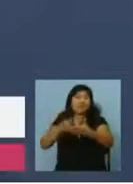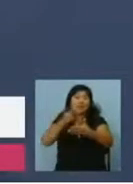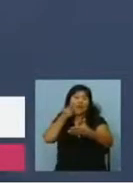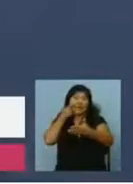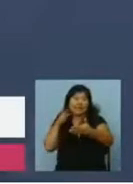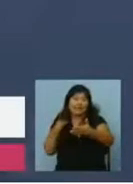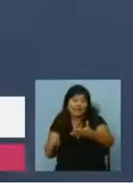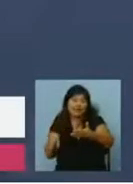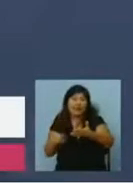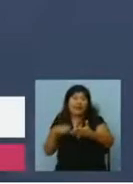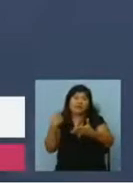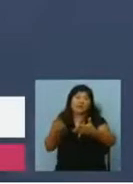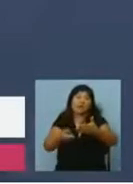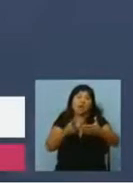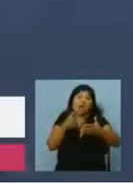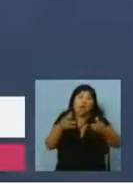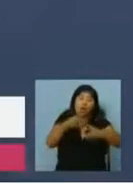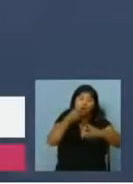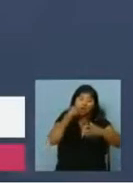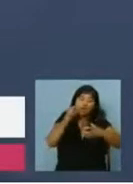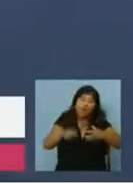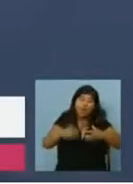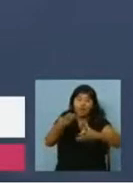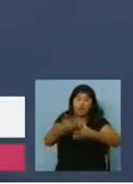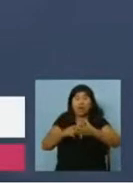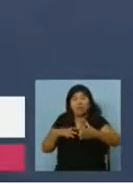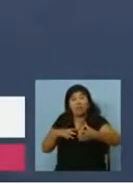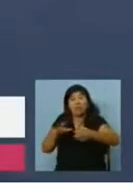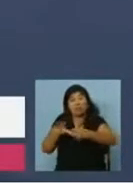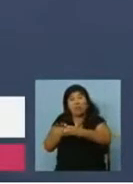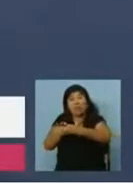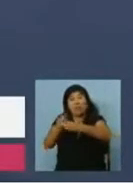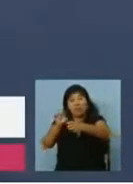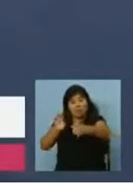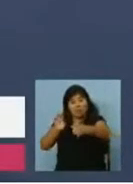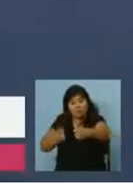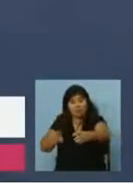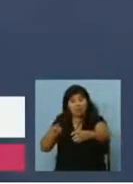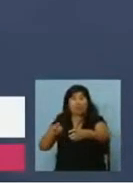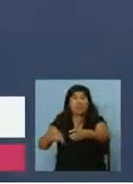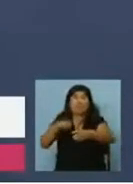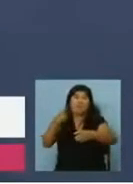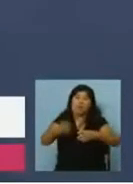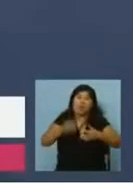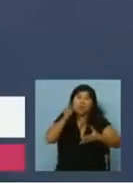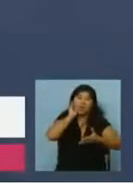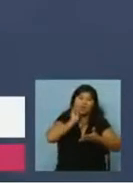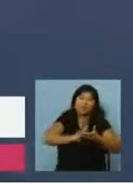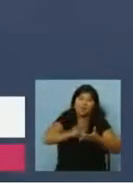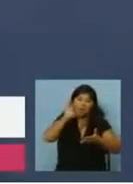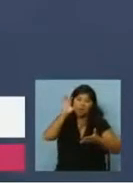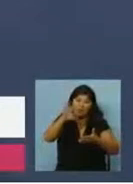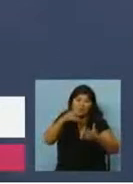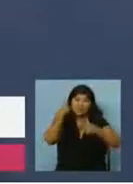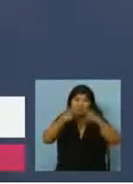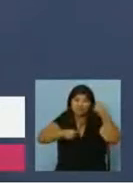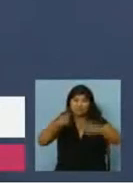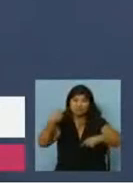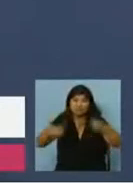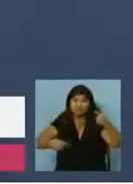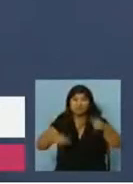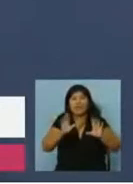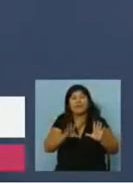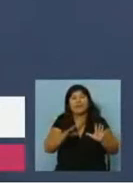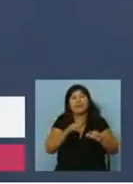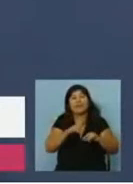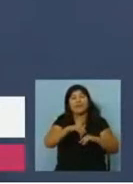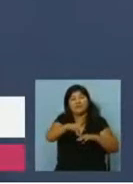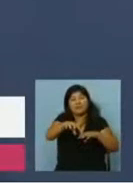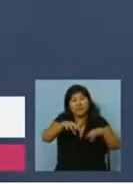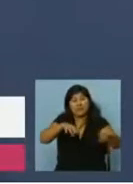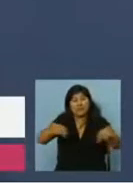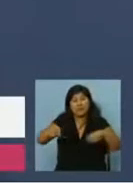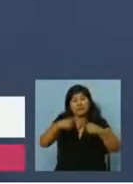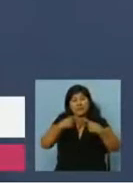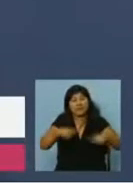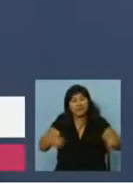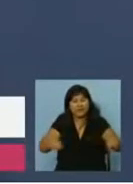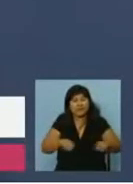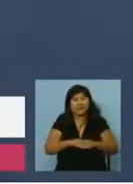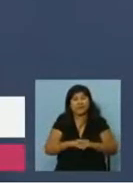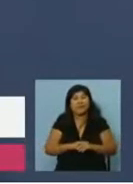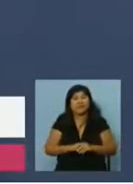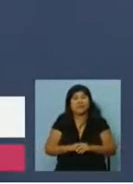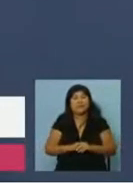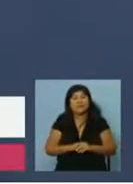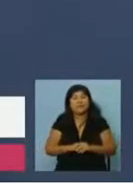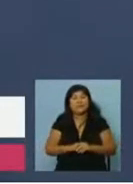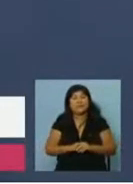de candidatos a concejales o candidatos a diputados provinciales en distintos lugares de la provincia